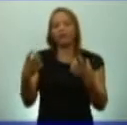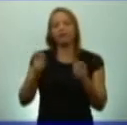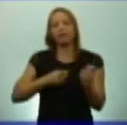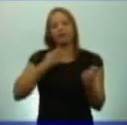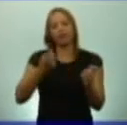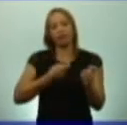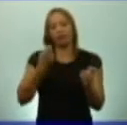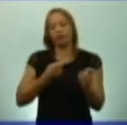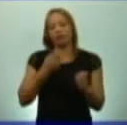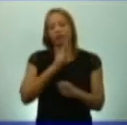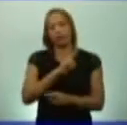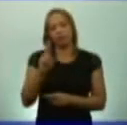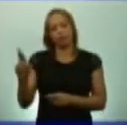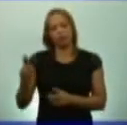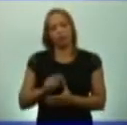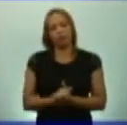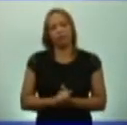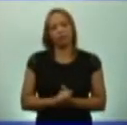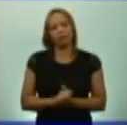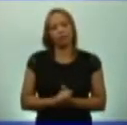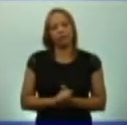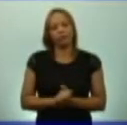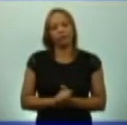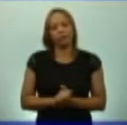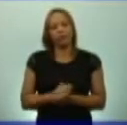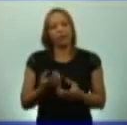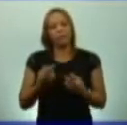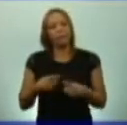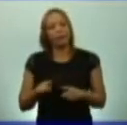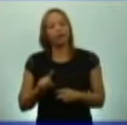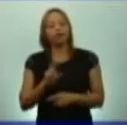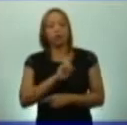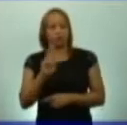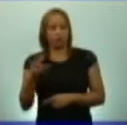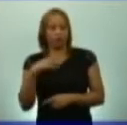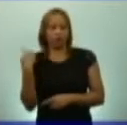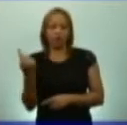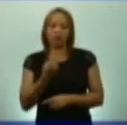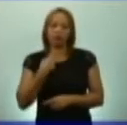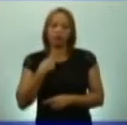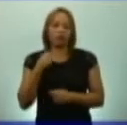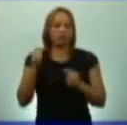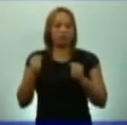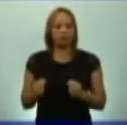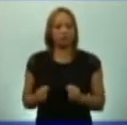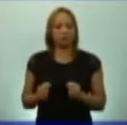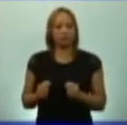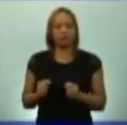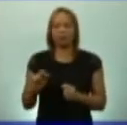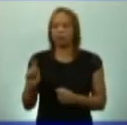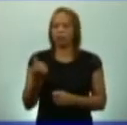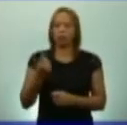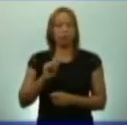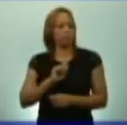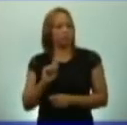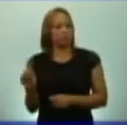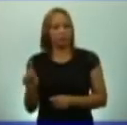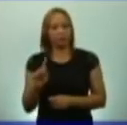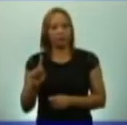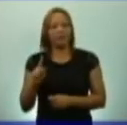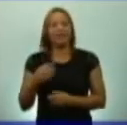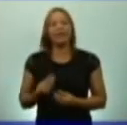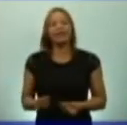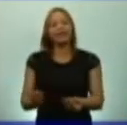Peña González. Pero nuestra revolución no se mantuvo sola,